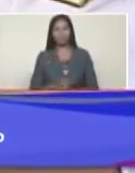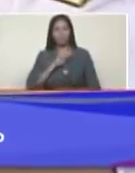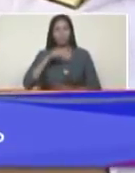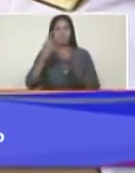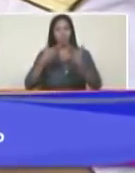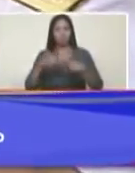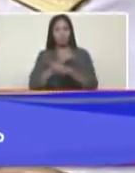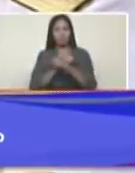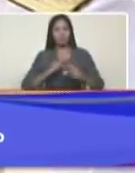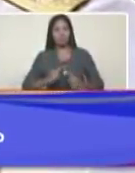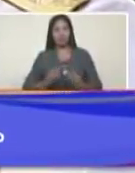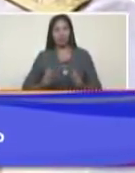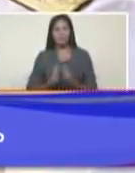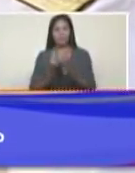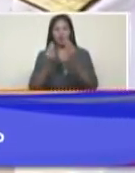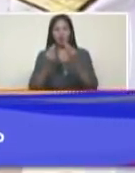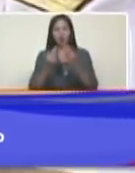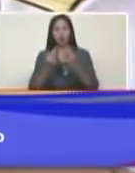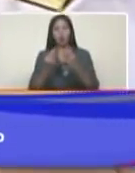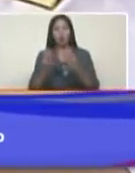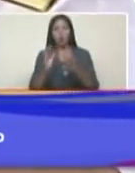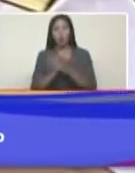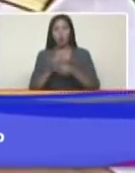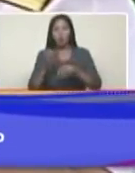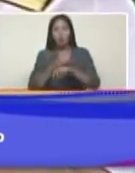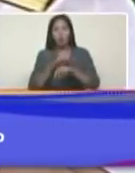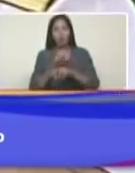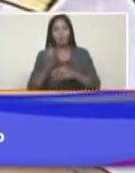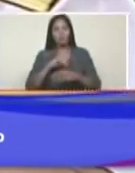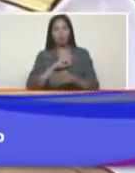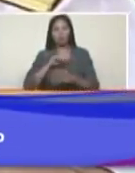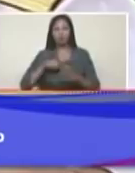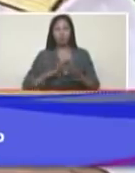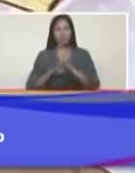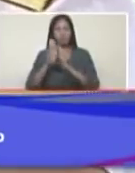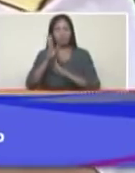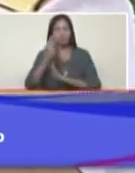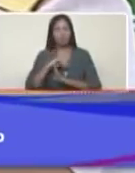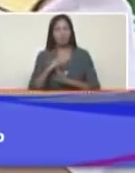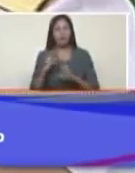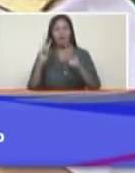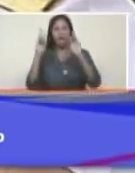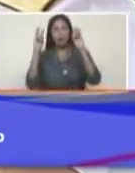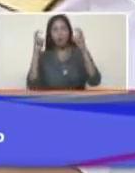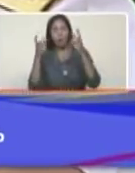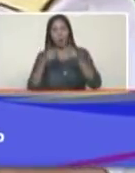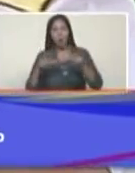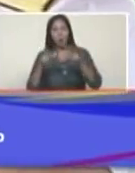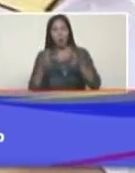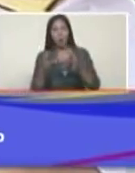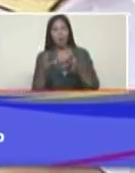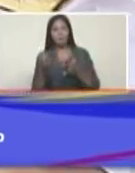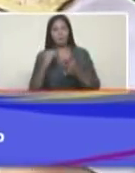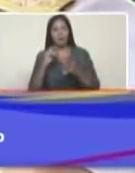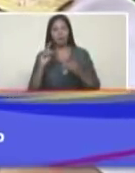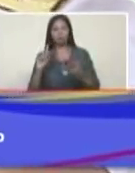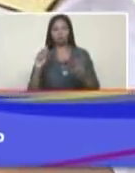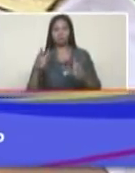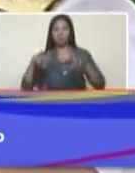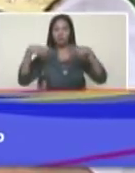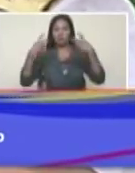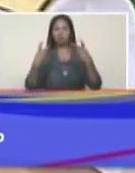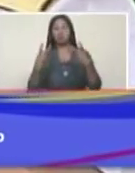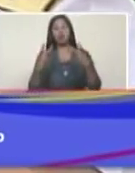industria militar de la mano con el poder popular, y estamos desarrollando un nuevo concepto de innovación tecnológica,